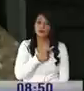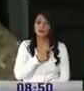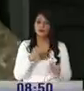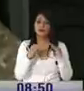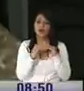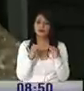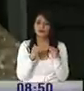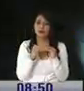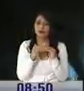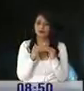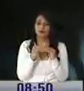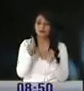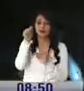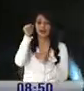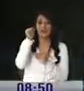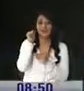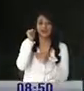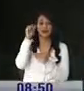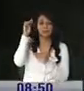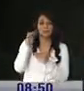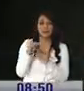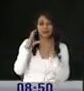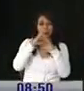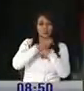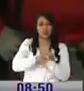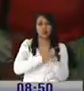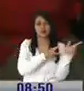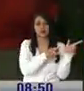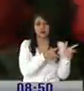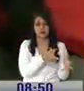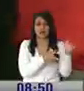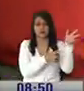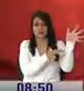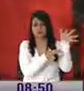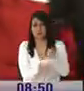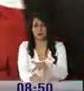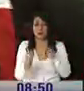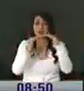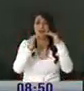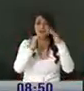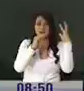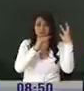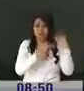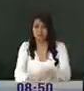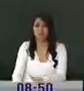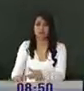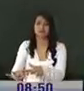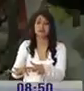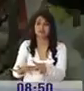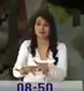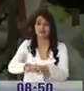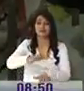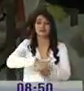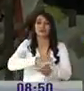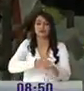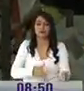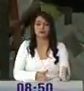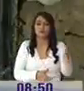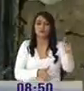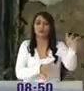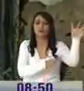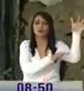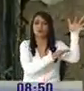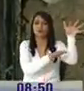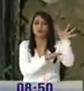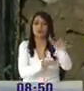se vio afectada la noche del pasado martes cuenta como su casa quedó prácticamente destruida al caer un muro de tierra debido a un